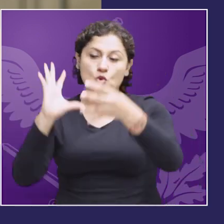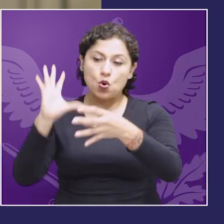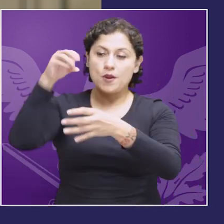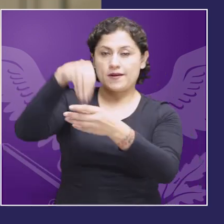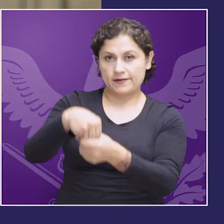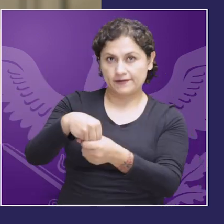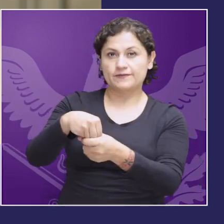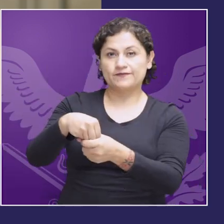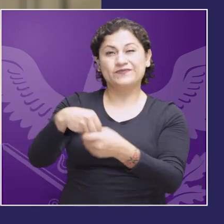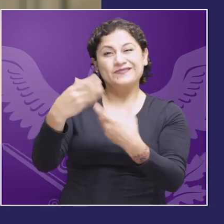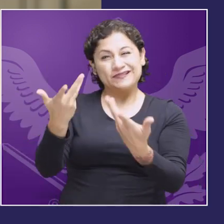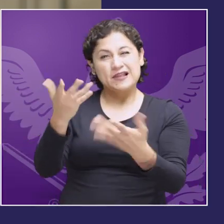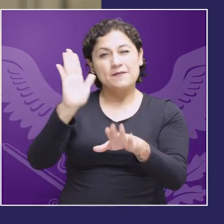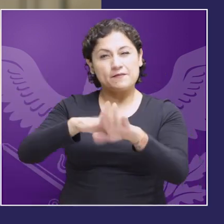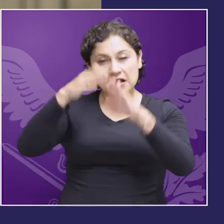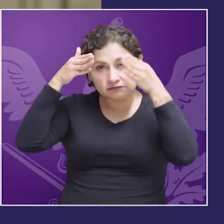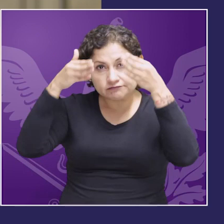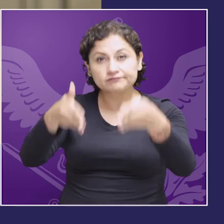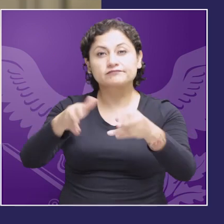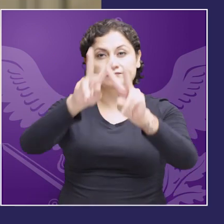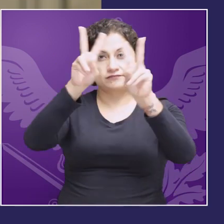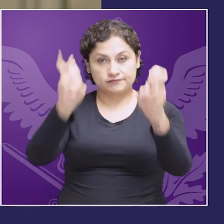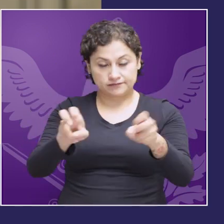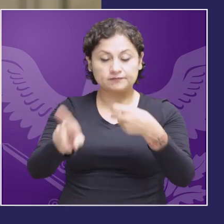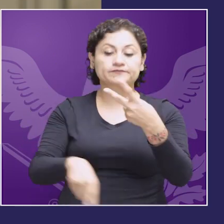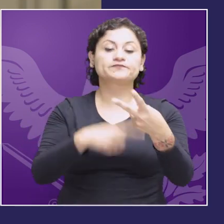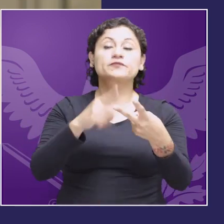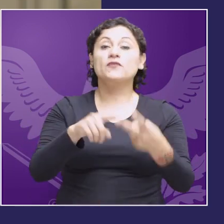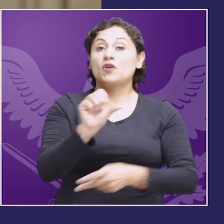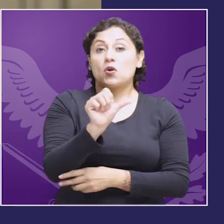digamos, con elementos como más específicos.